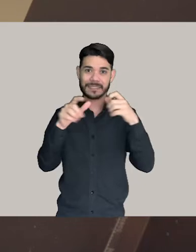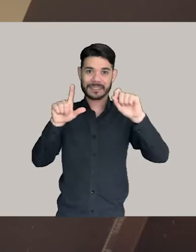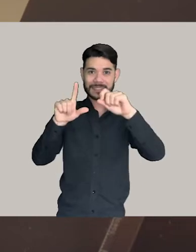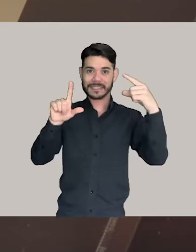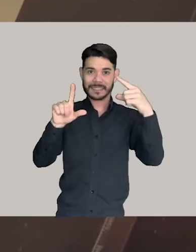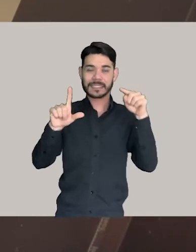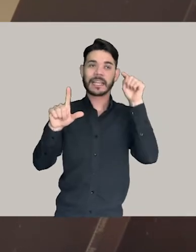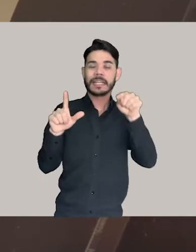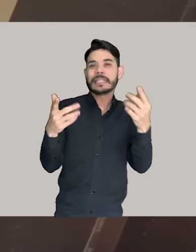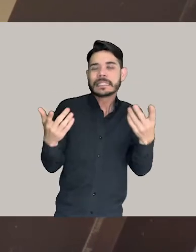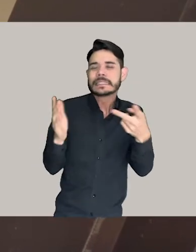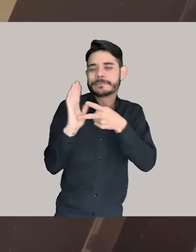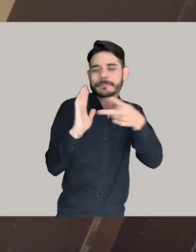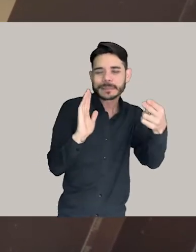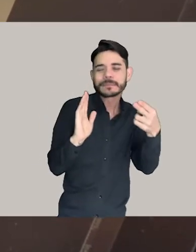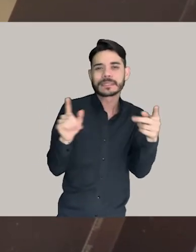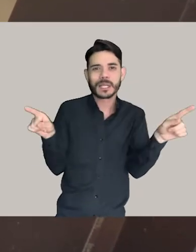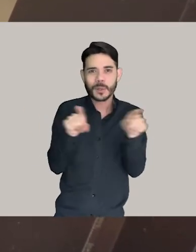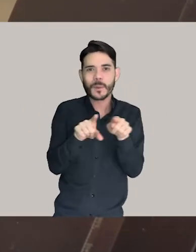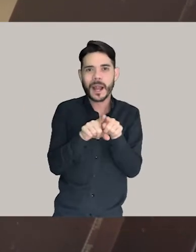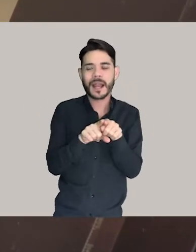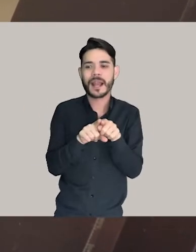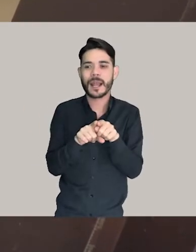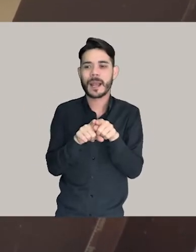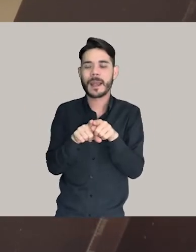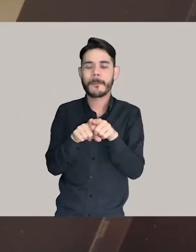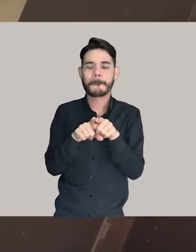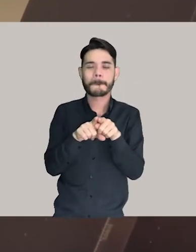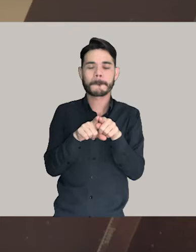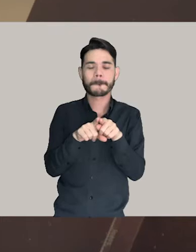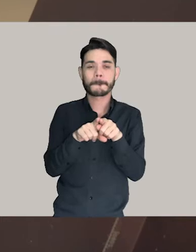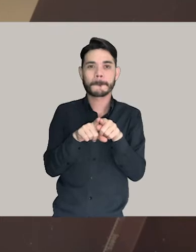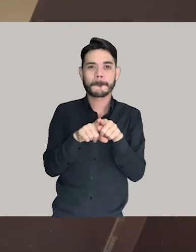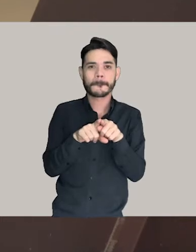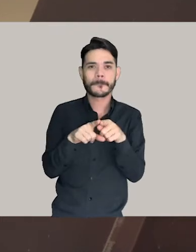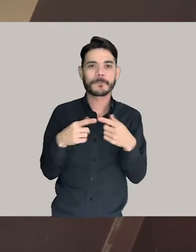digital logra parecerse bastante, bastante